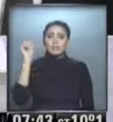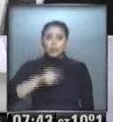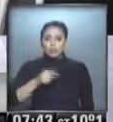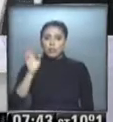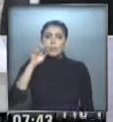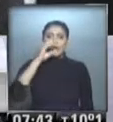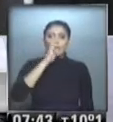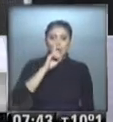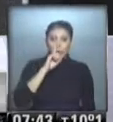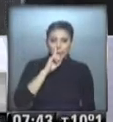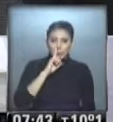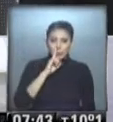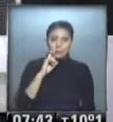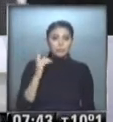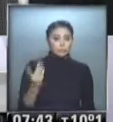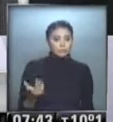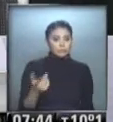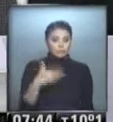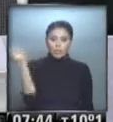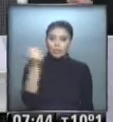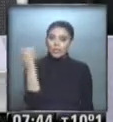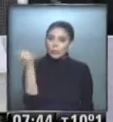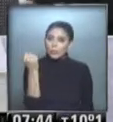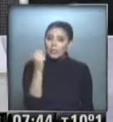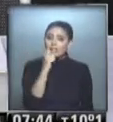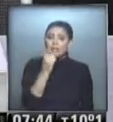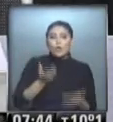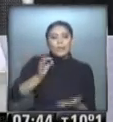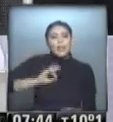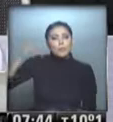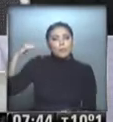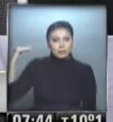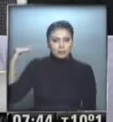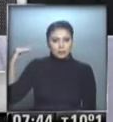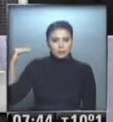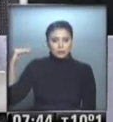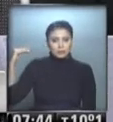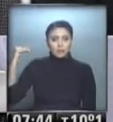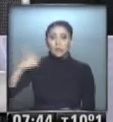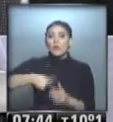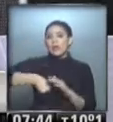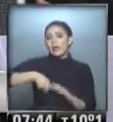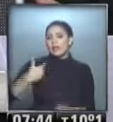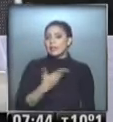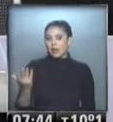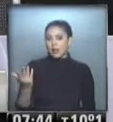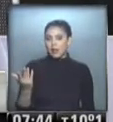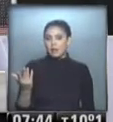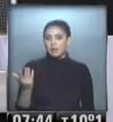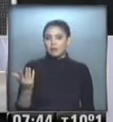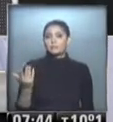producto bruto es una recuperación con respecto a los años anteriores donde normalmente se daba que el